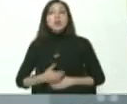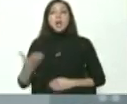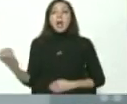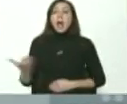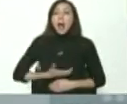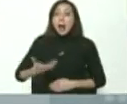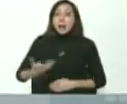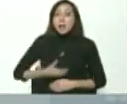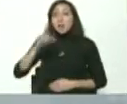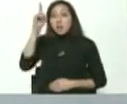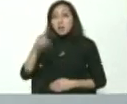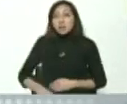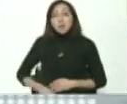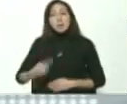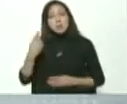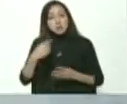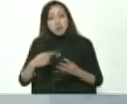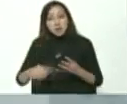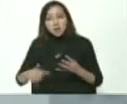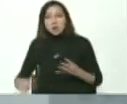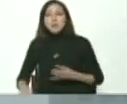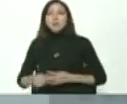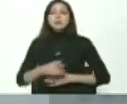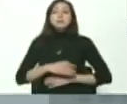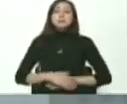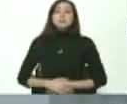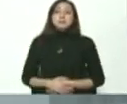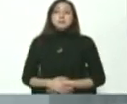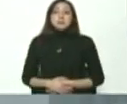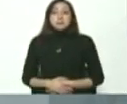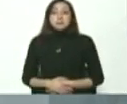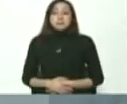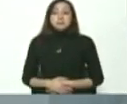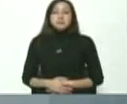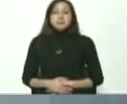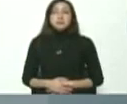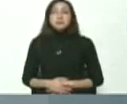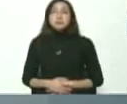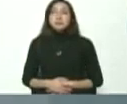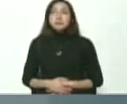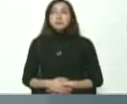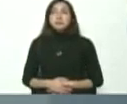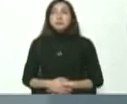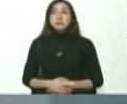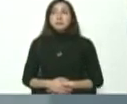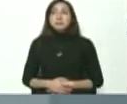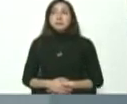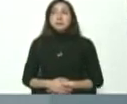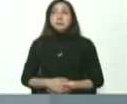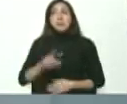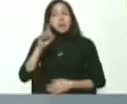alcaldías, consejos legislativos y consejos municipales. Y